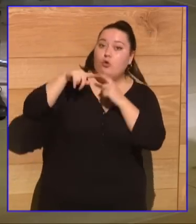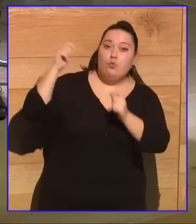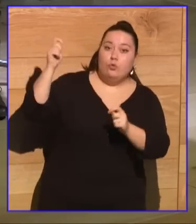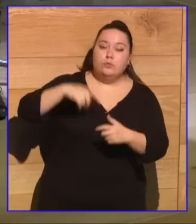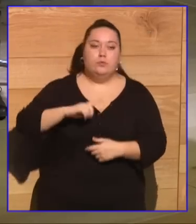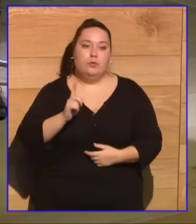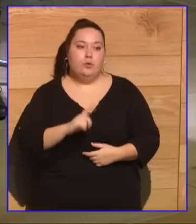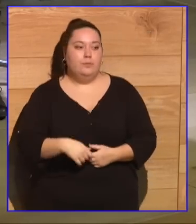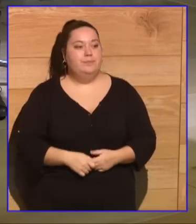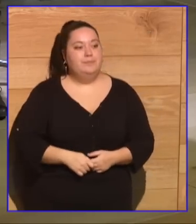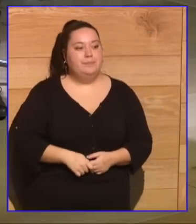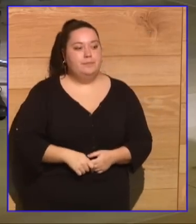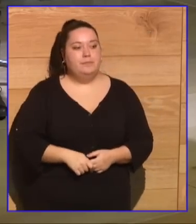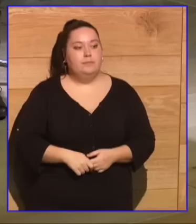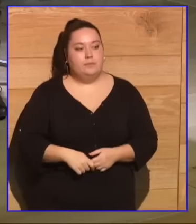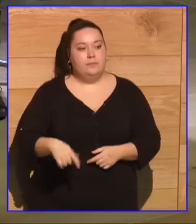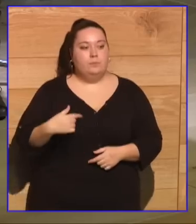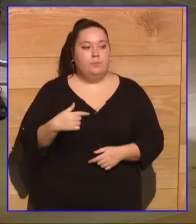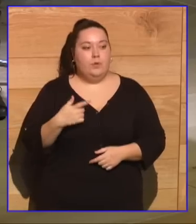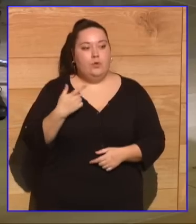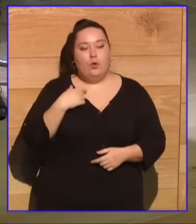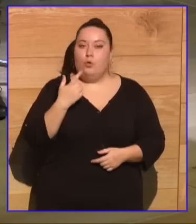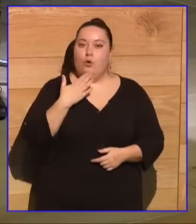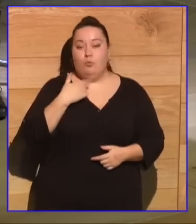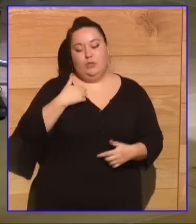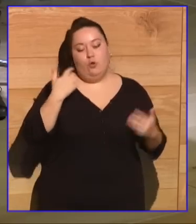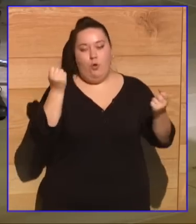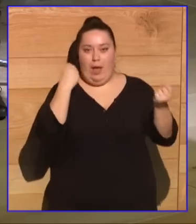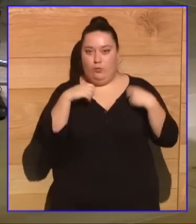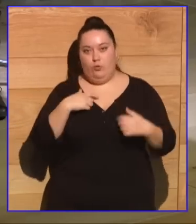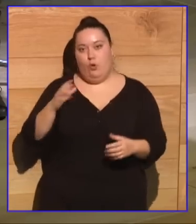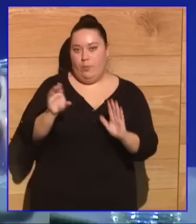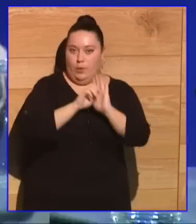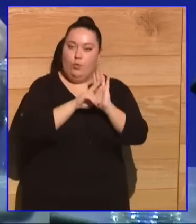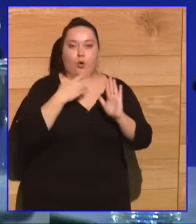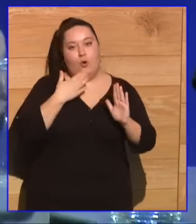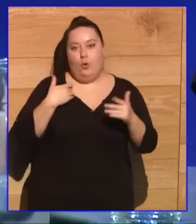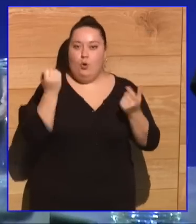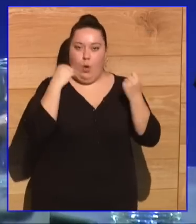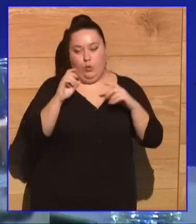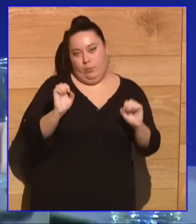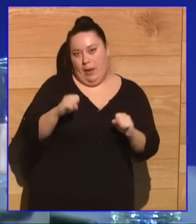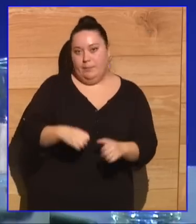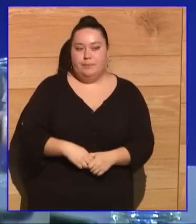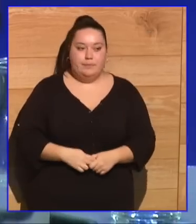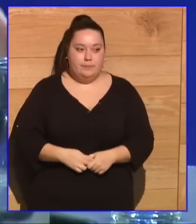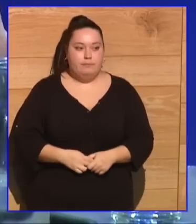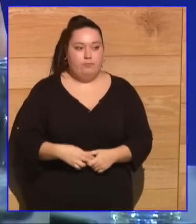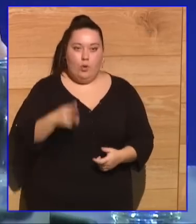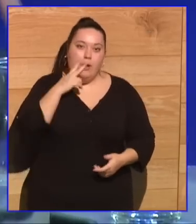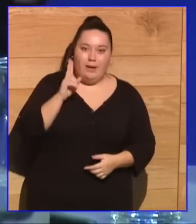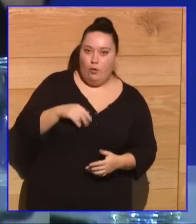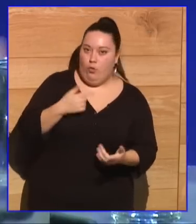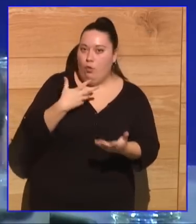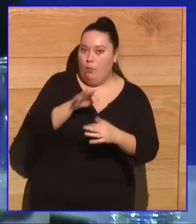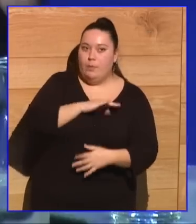rabia como vamos a decir, voy a considerarme actor por un momento, ¿vale? Vale. Tengo mi currículo como actor, ¿vale? No, tú eres un- Hay una escena, un reconocido hay una con escena